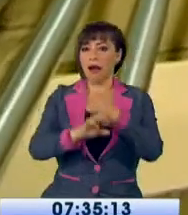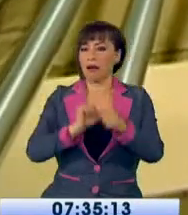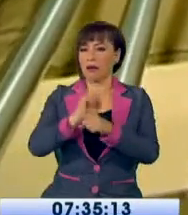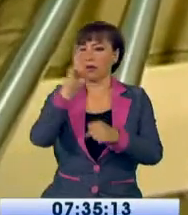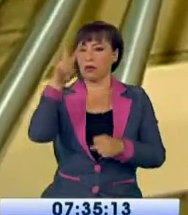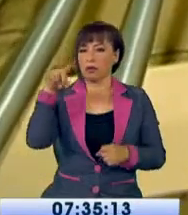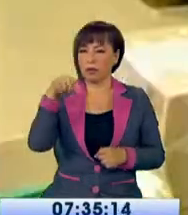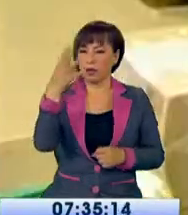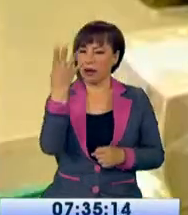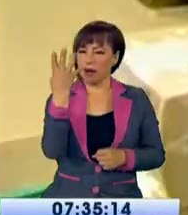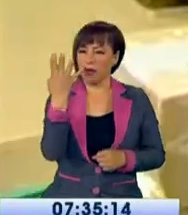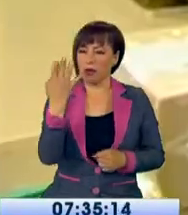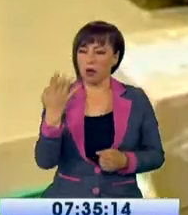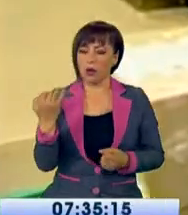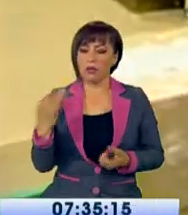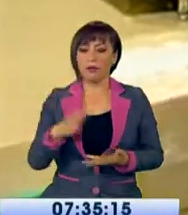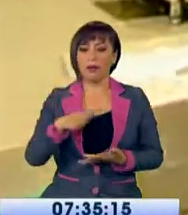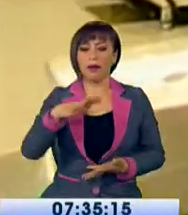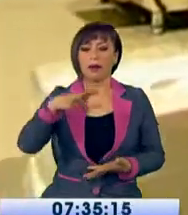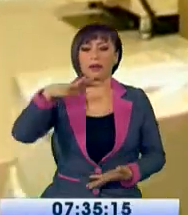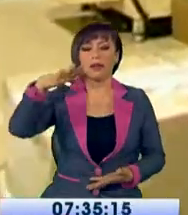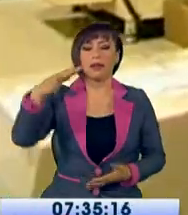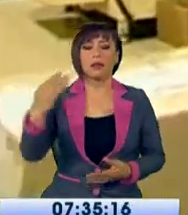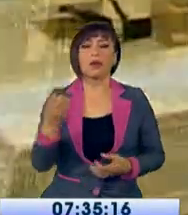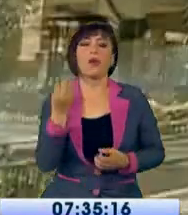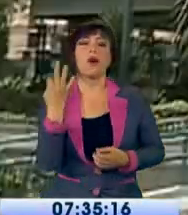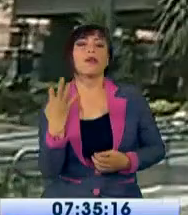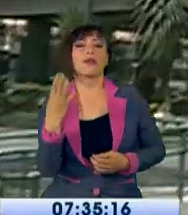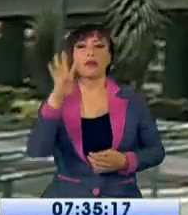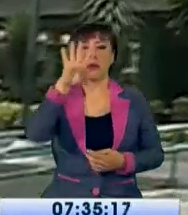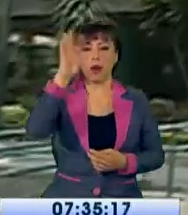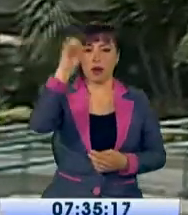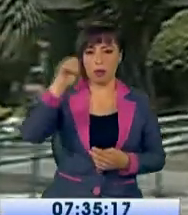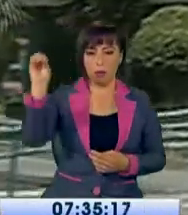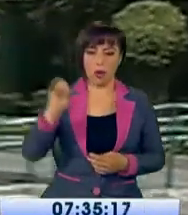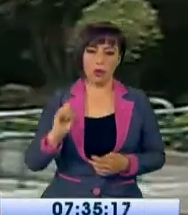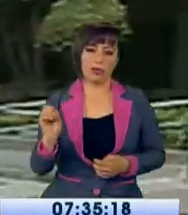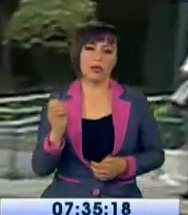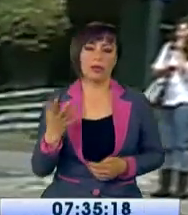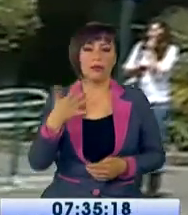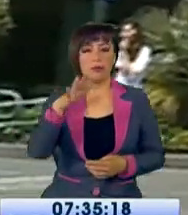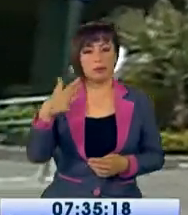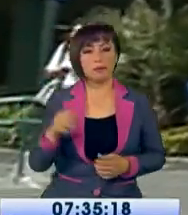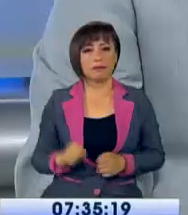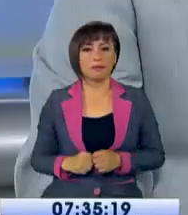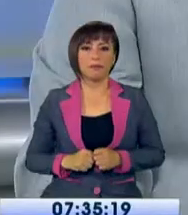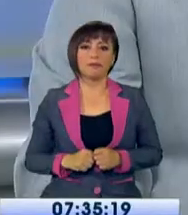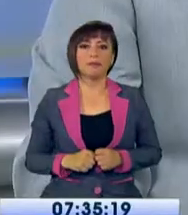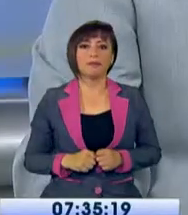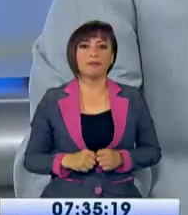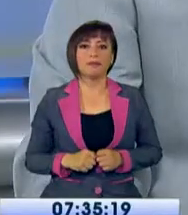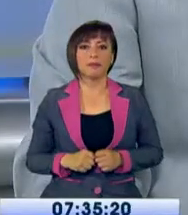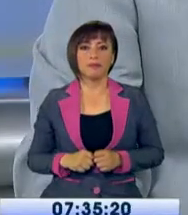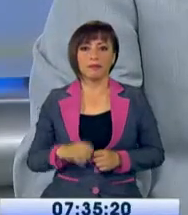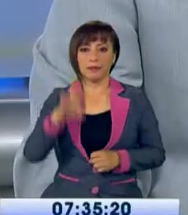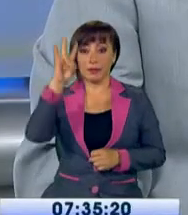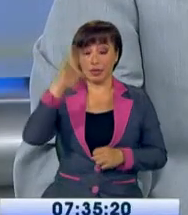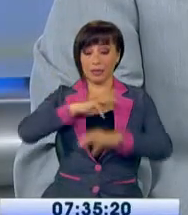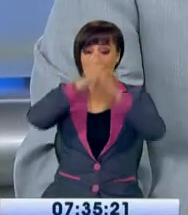crecimiento económico del país fue del 4.2%, informó Cristina Herrera.